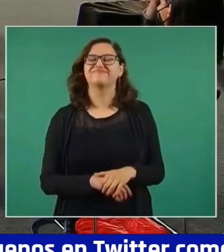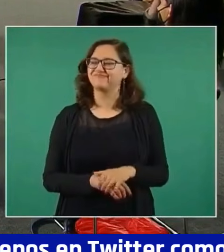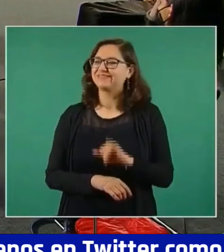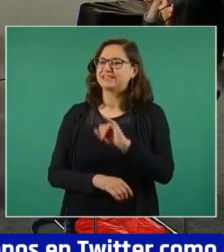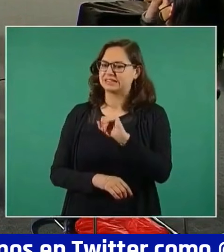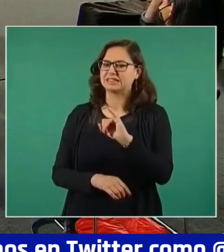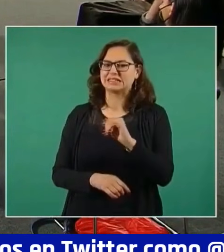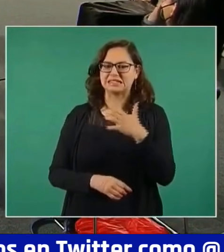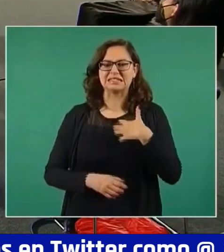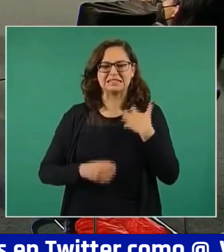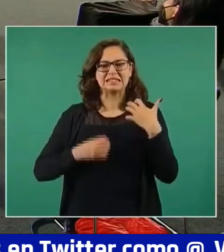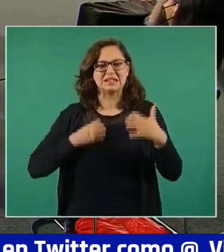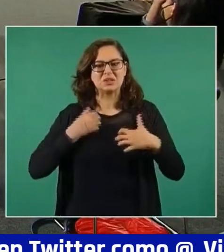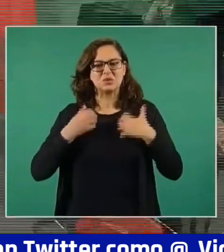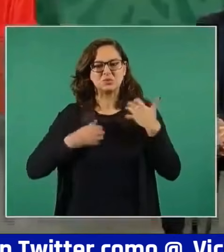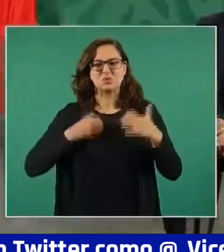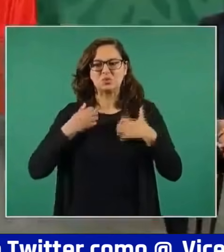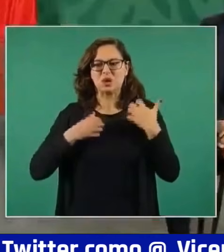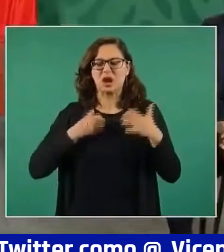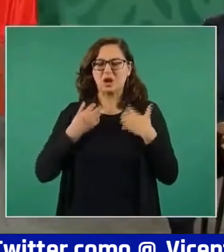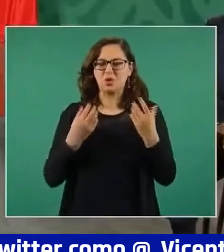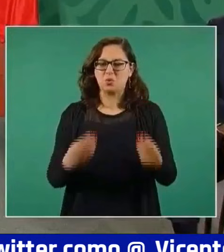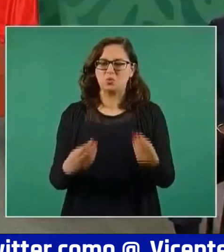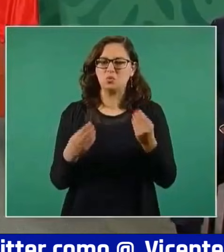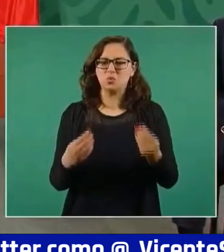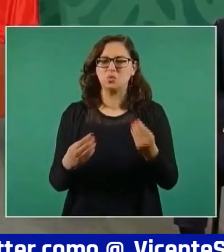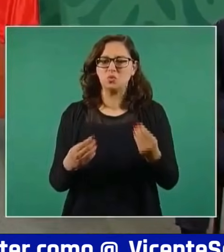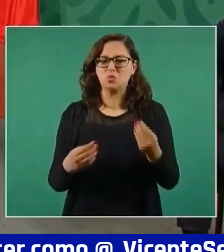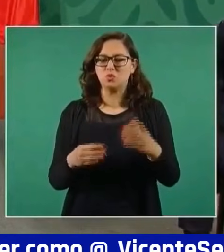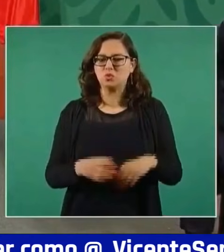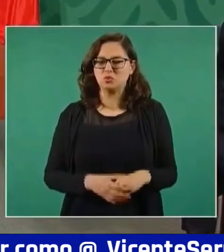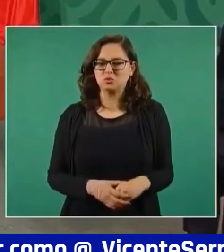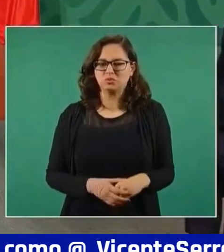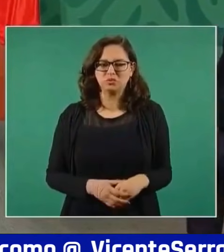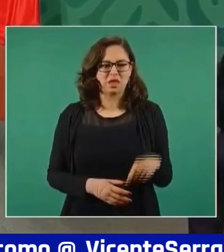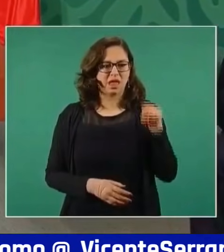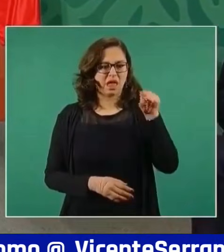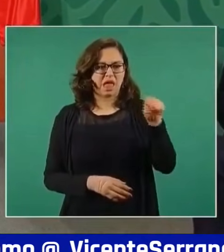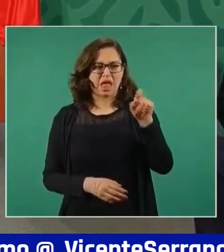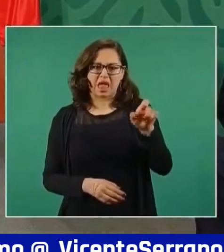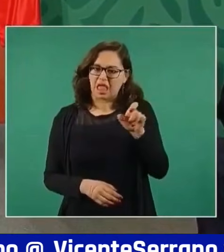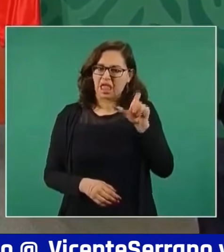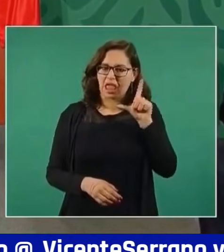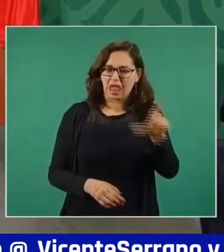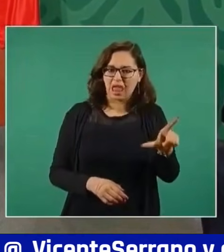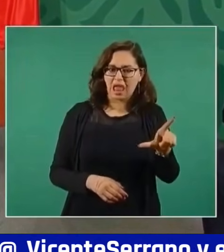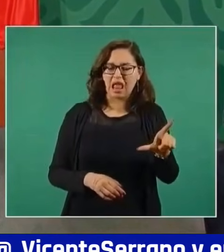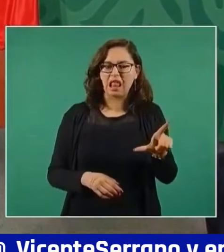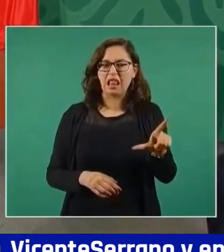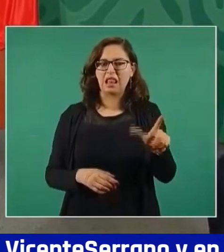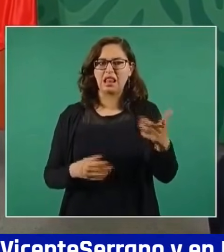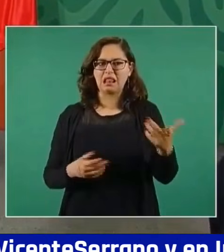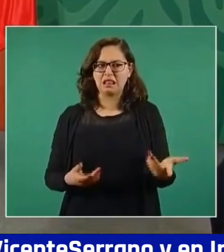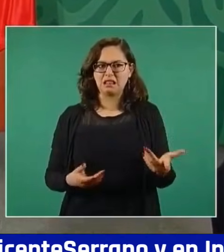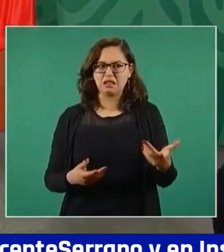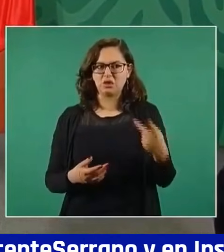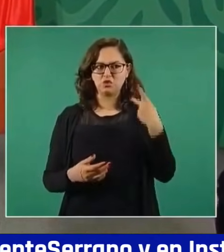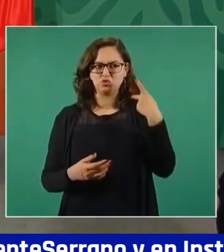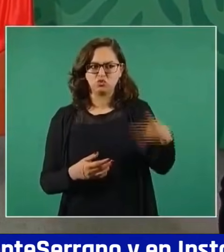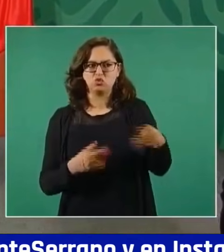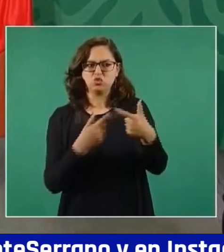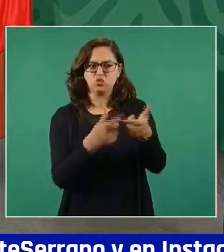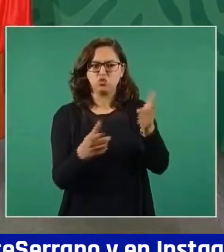no sé por qué, porque no va a representar a un partido, no va a renunciar él a